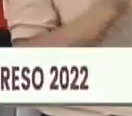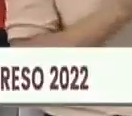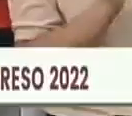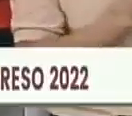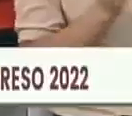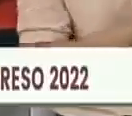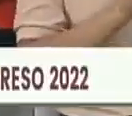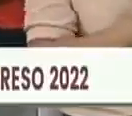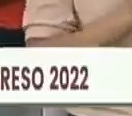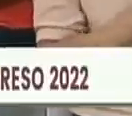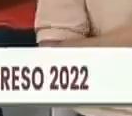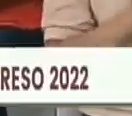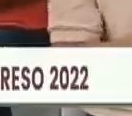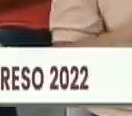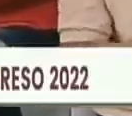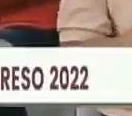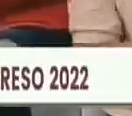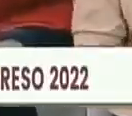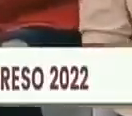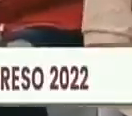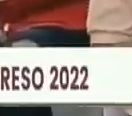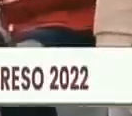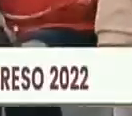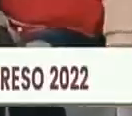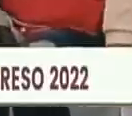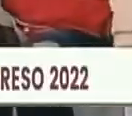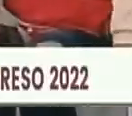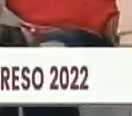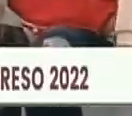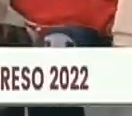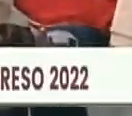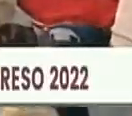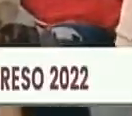Por el sistema de orquesta, siempre brillando en todos los espacios.